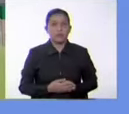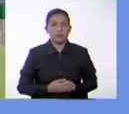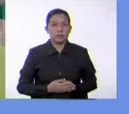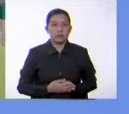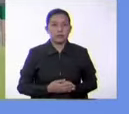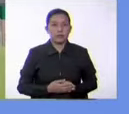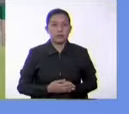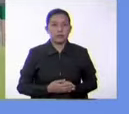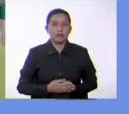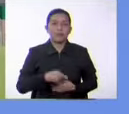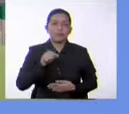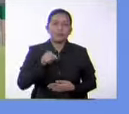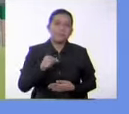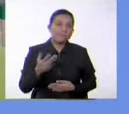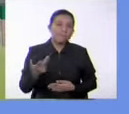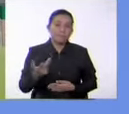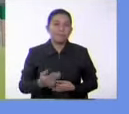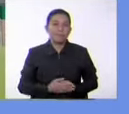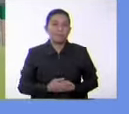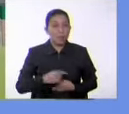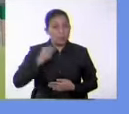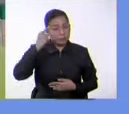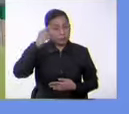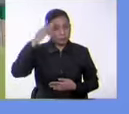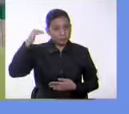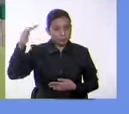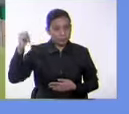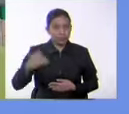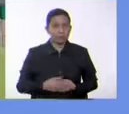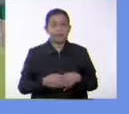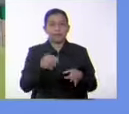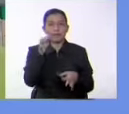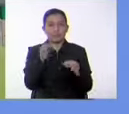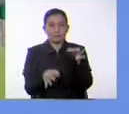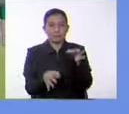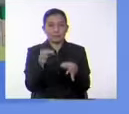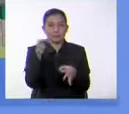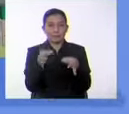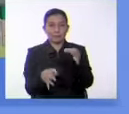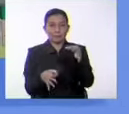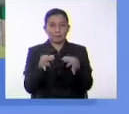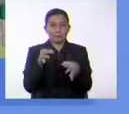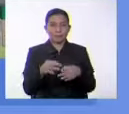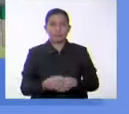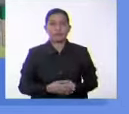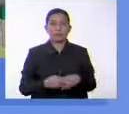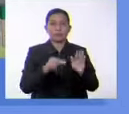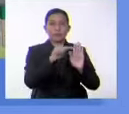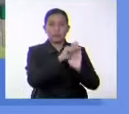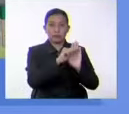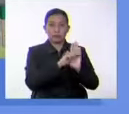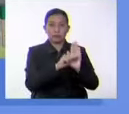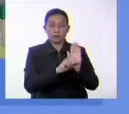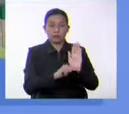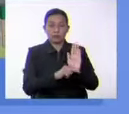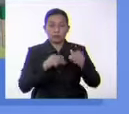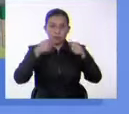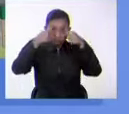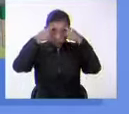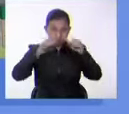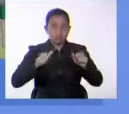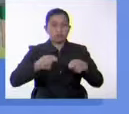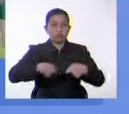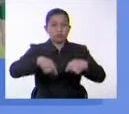en un plano político, jurídico, normado a partir de pactos, convenios